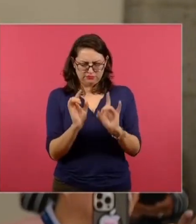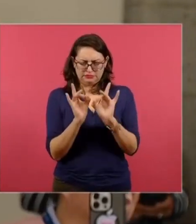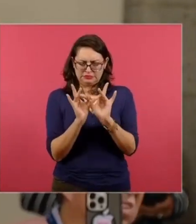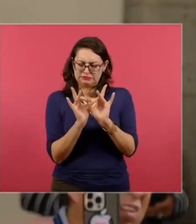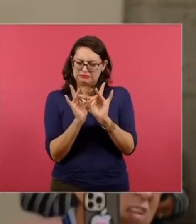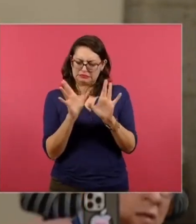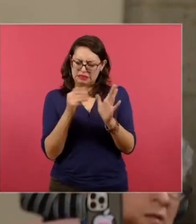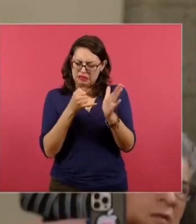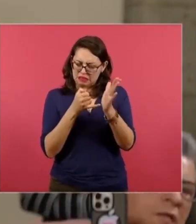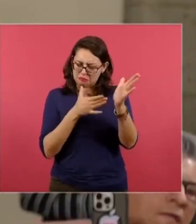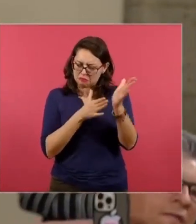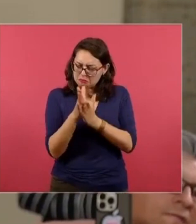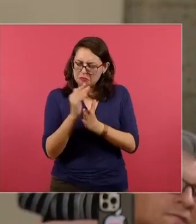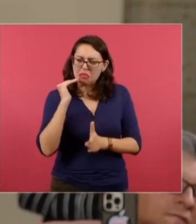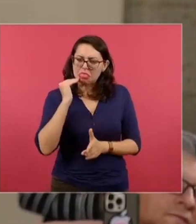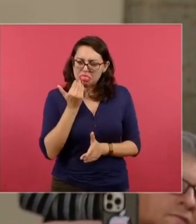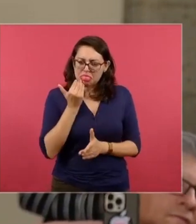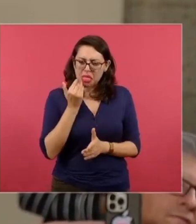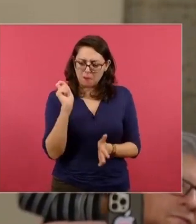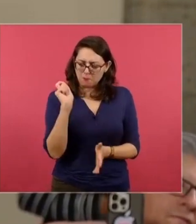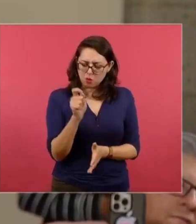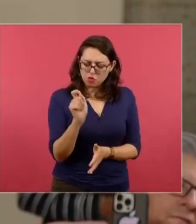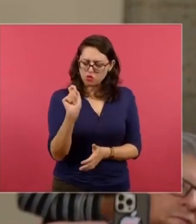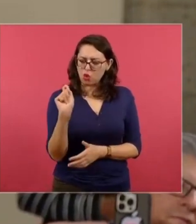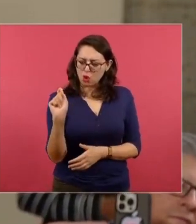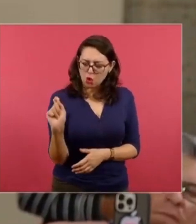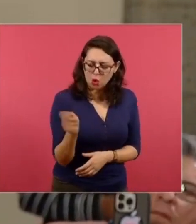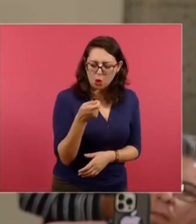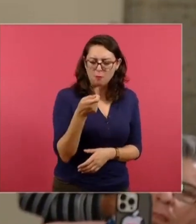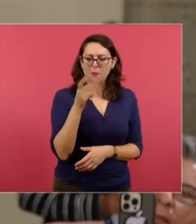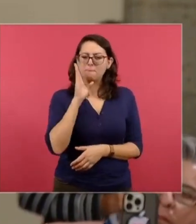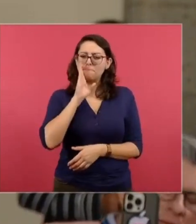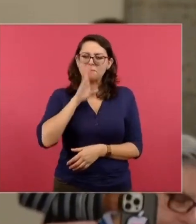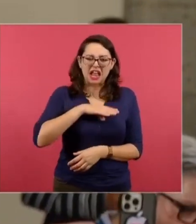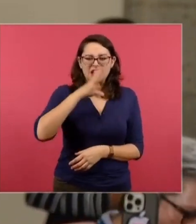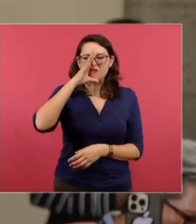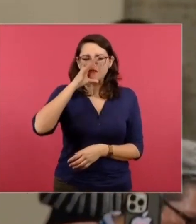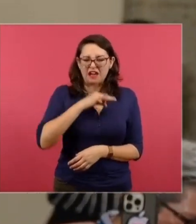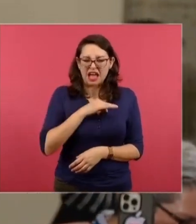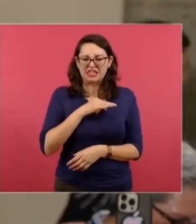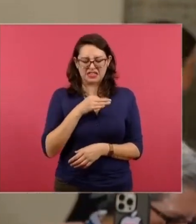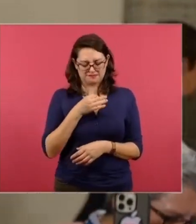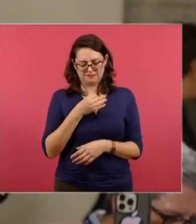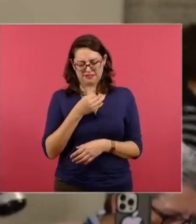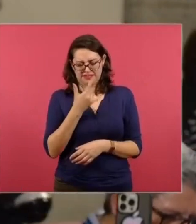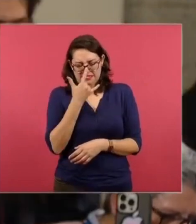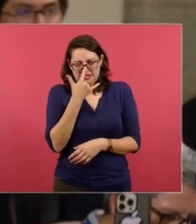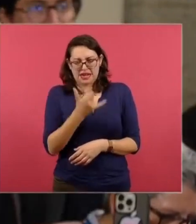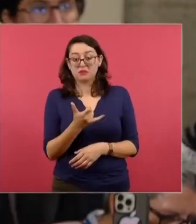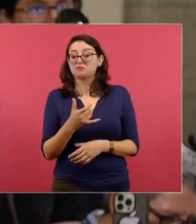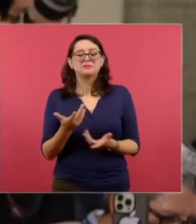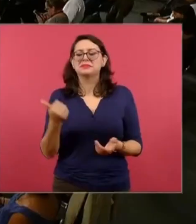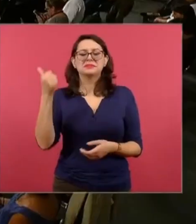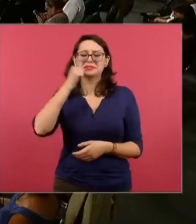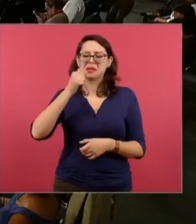mala impresión, algún punto o coma que no venía en una mano mal impresa, alguna falla que se presenta en los libros de texto que se ha presentado